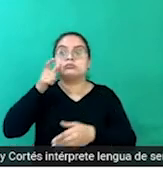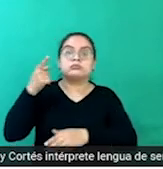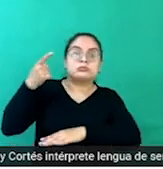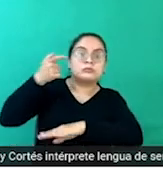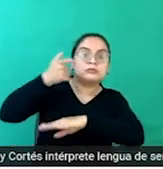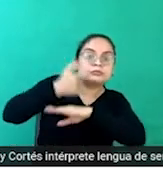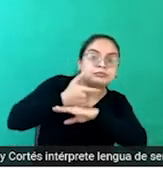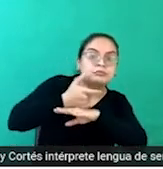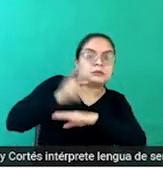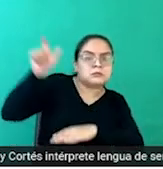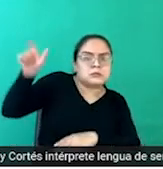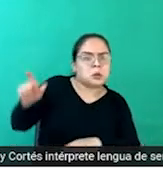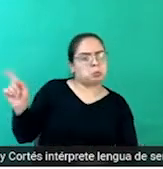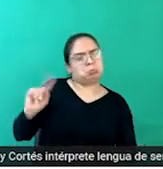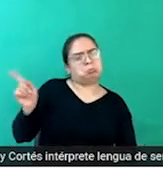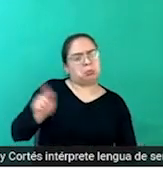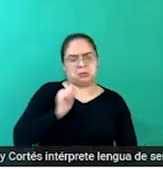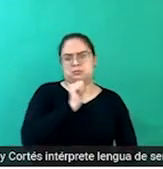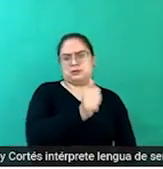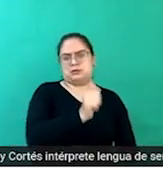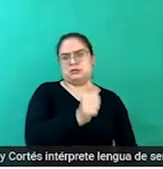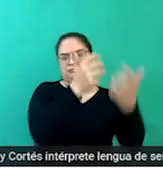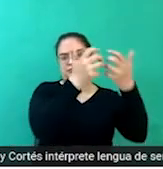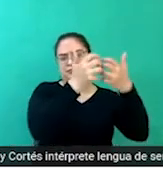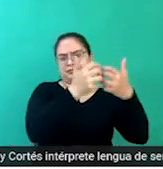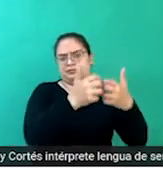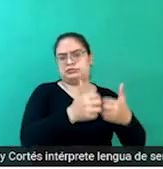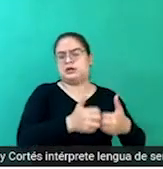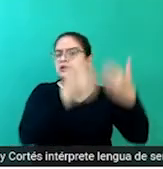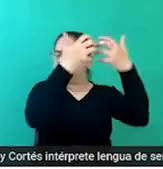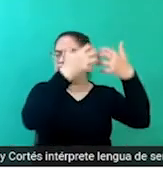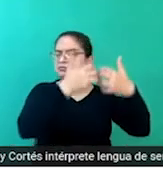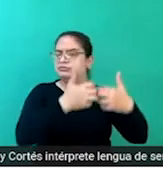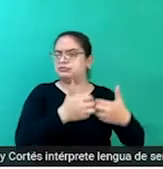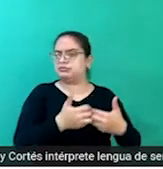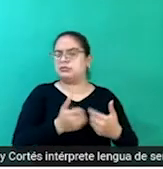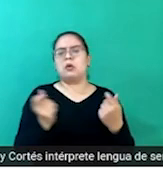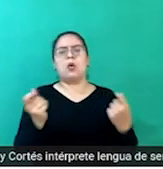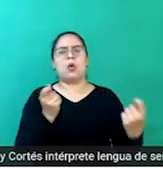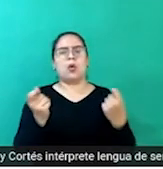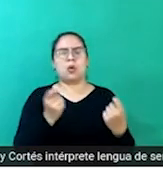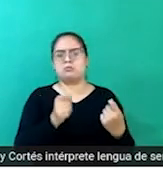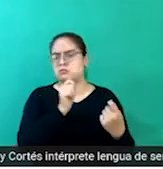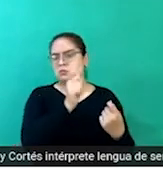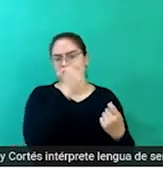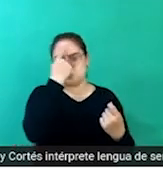humana, sino que puede regularse de manera automática.